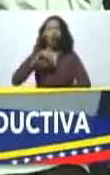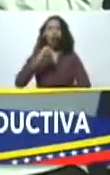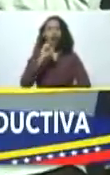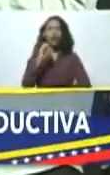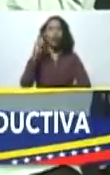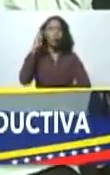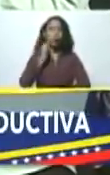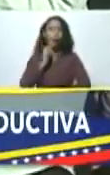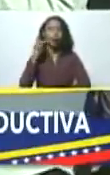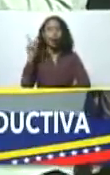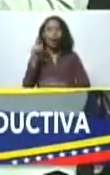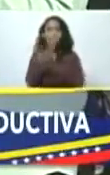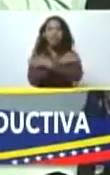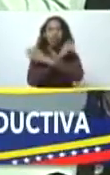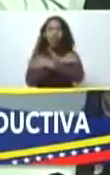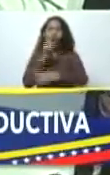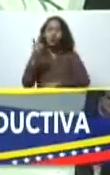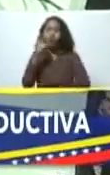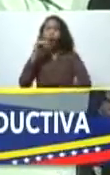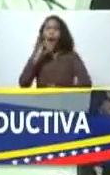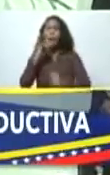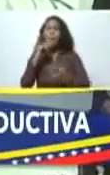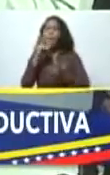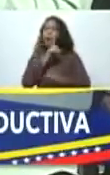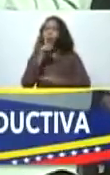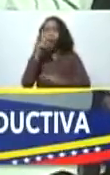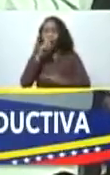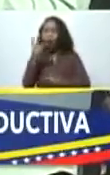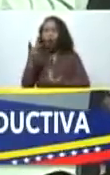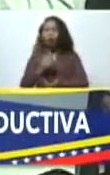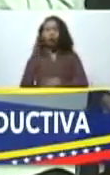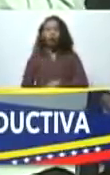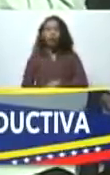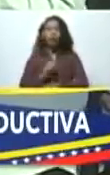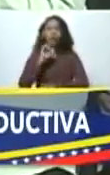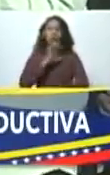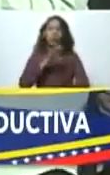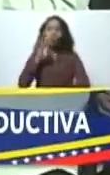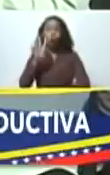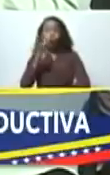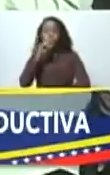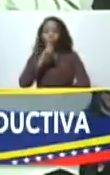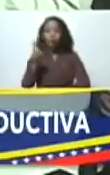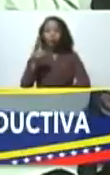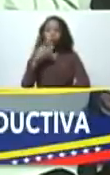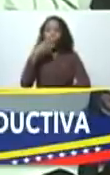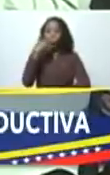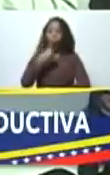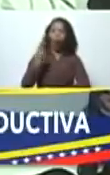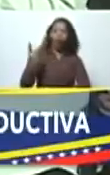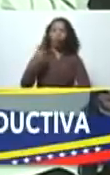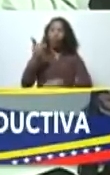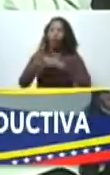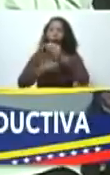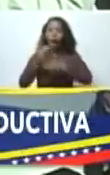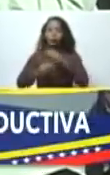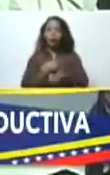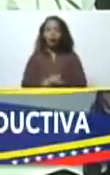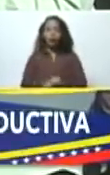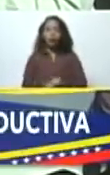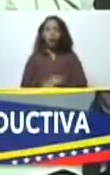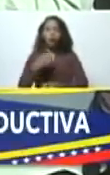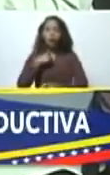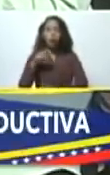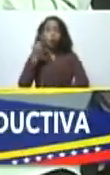te felicito, Bolívar, ¿qué edad tienes tú? Bueno, tengo 54 años. Tienes cara de chamito, ¿vale? Todavía. ¿Qué haces? Bueno.